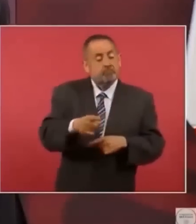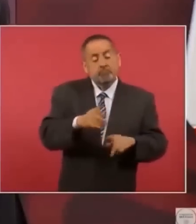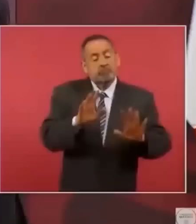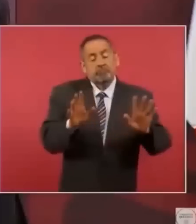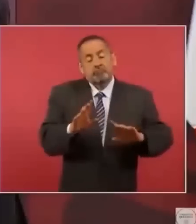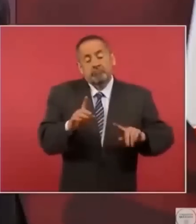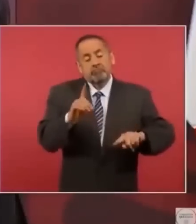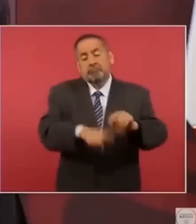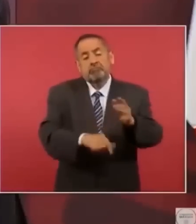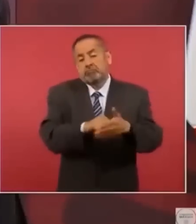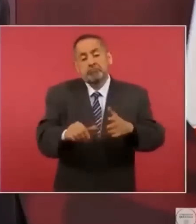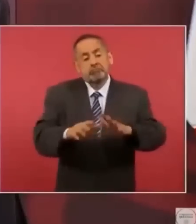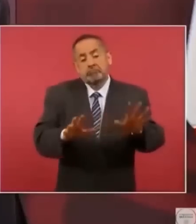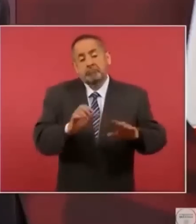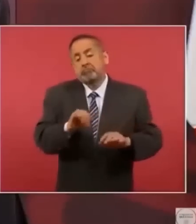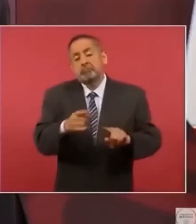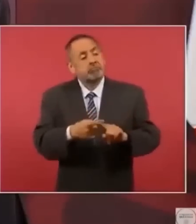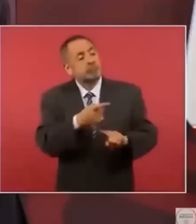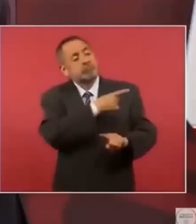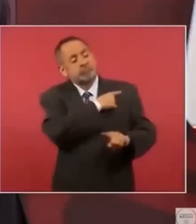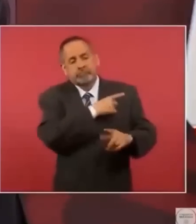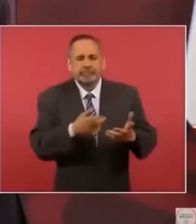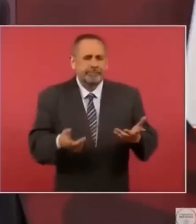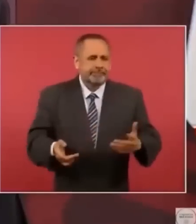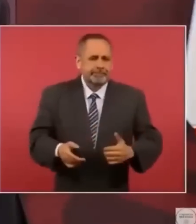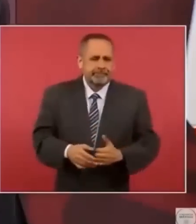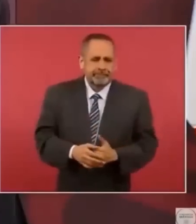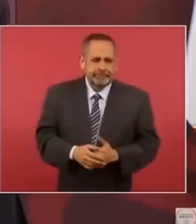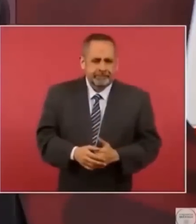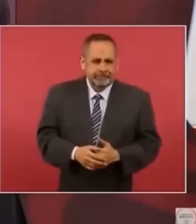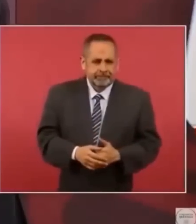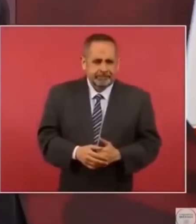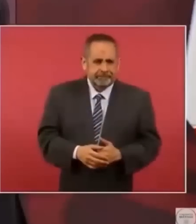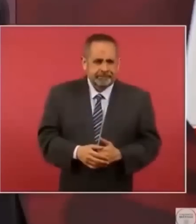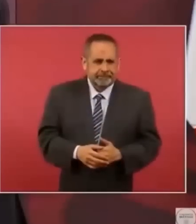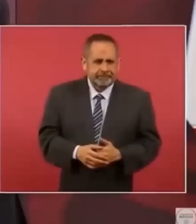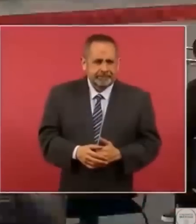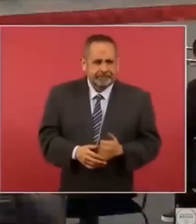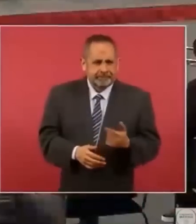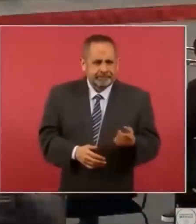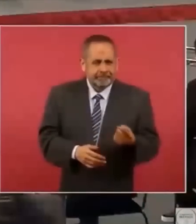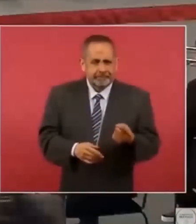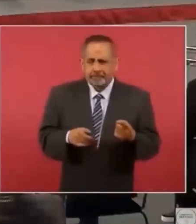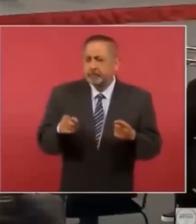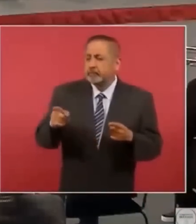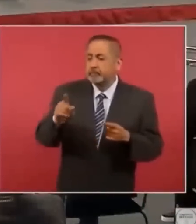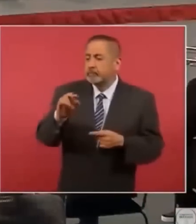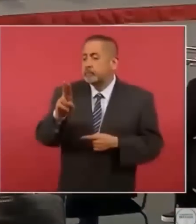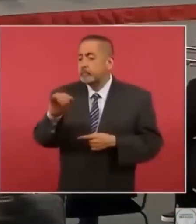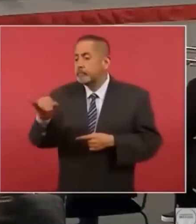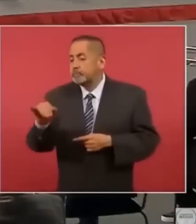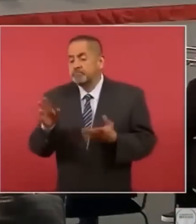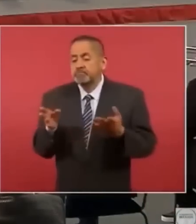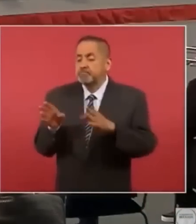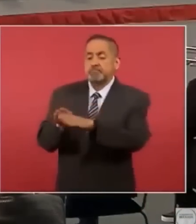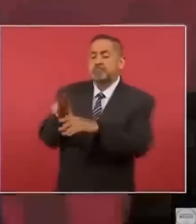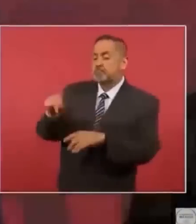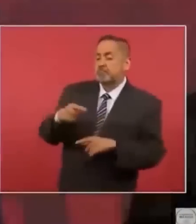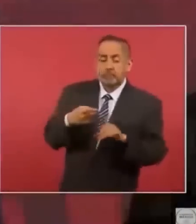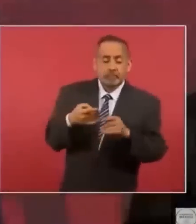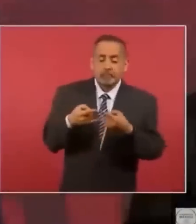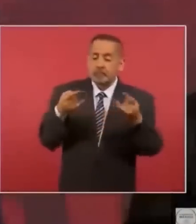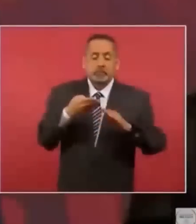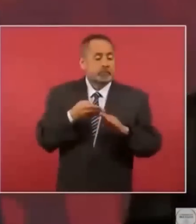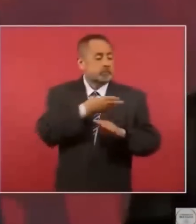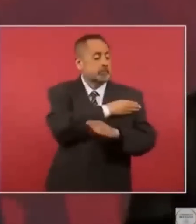cancelación de las acciones de inteligencia financiera. En